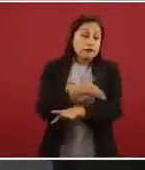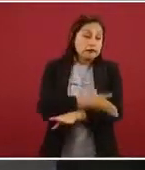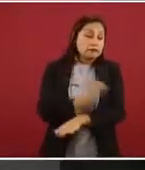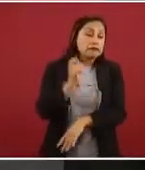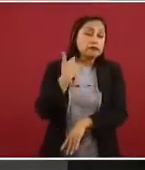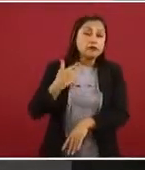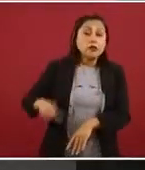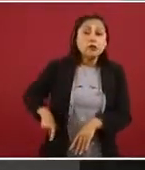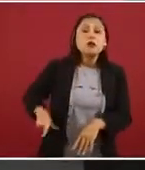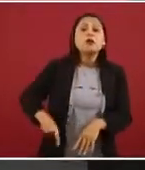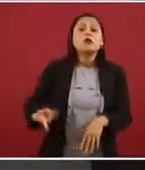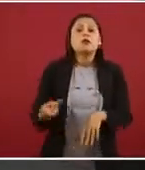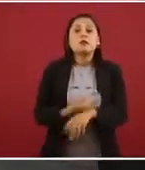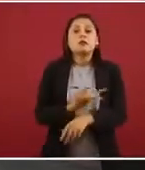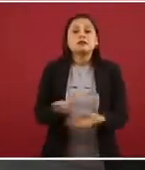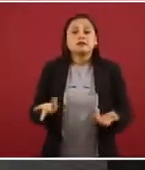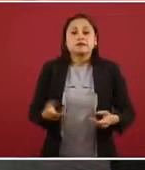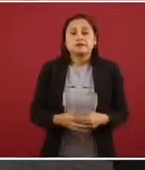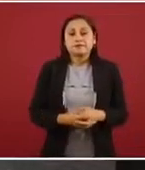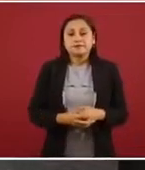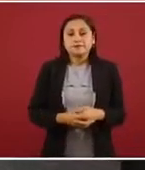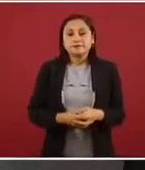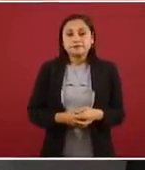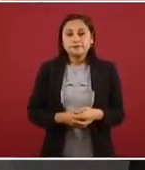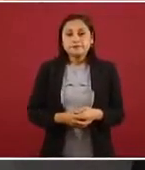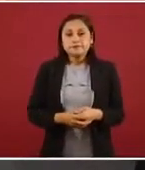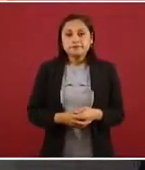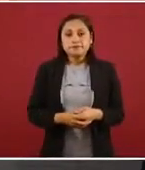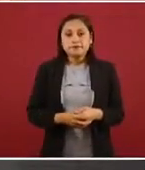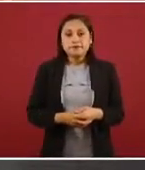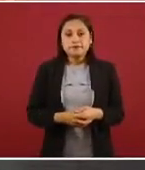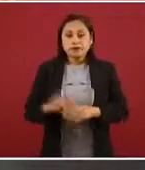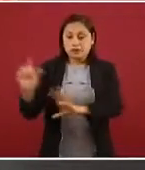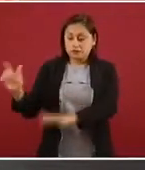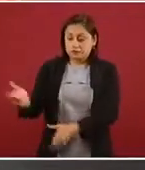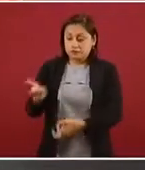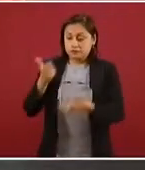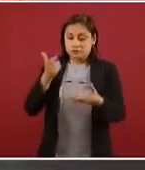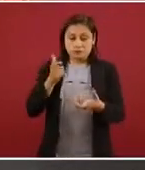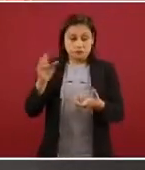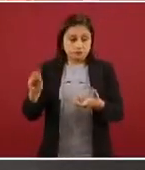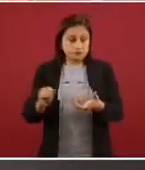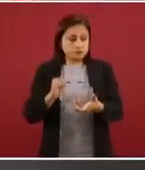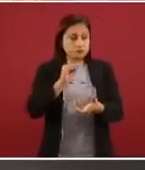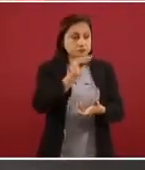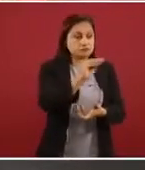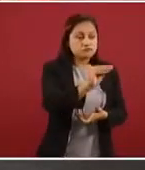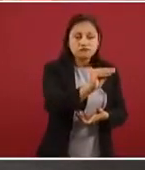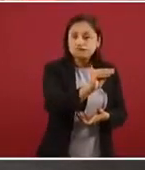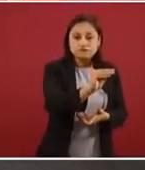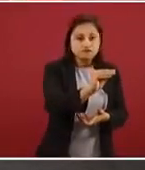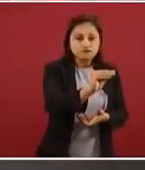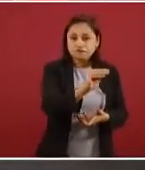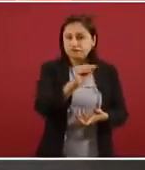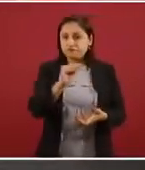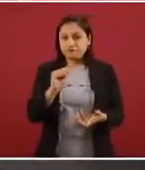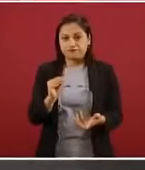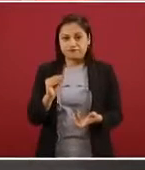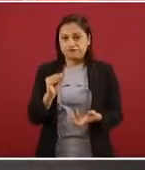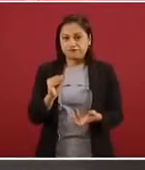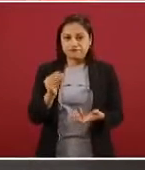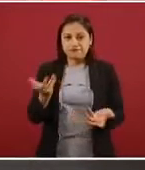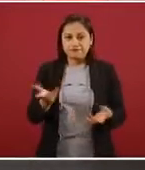anteriormente? No llegaba el dinero. se les da